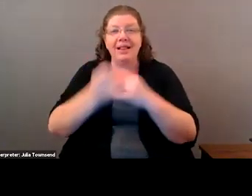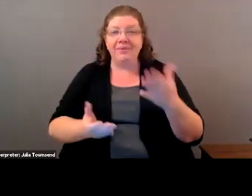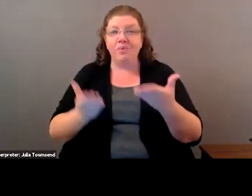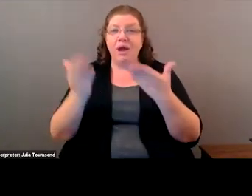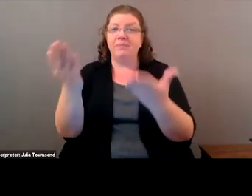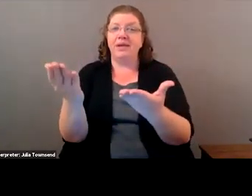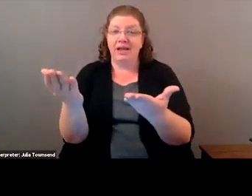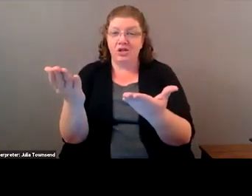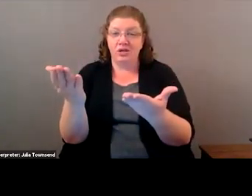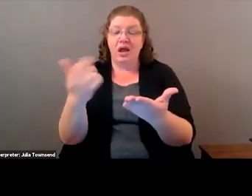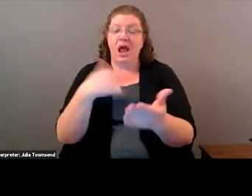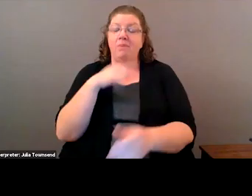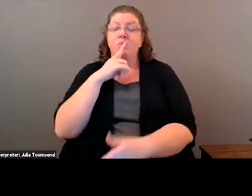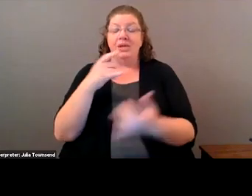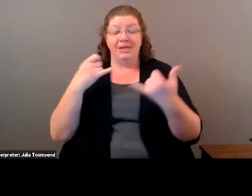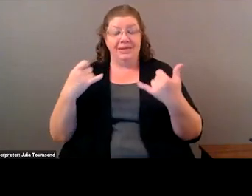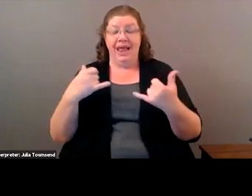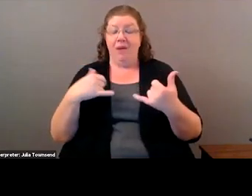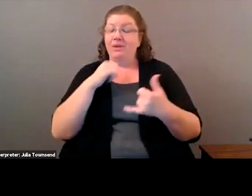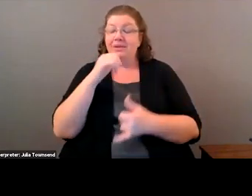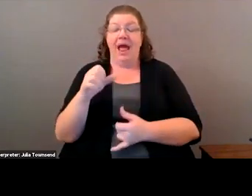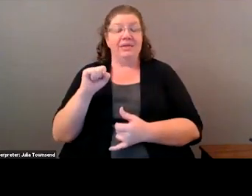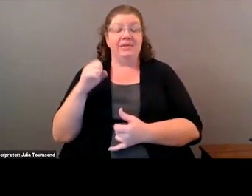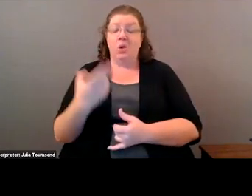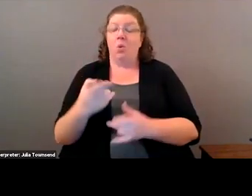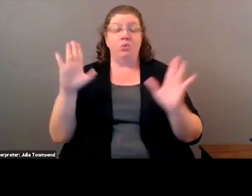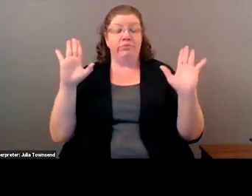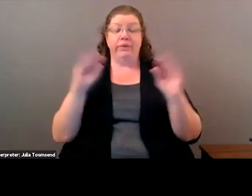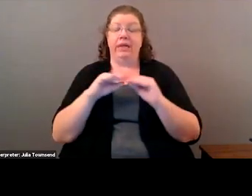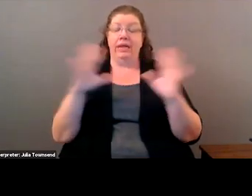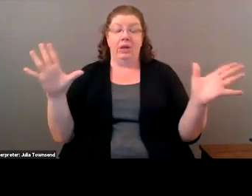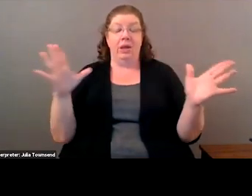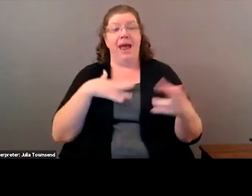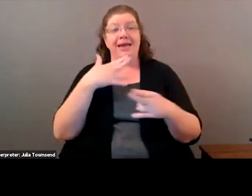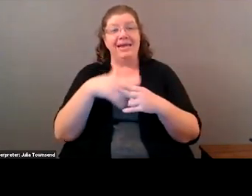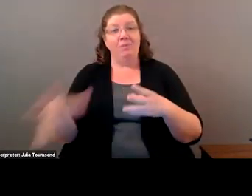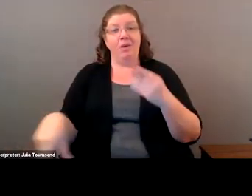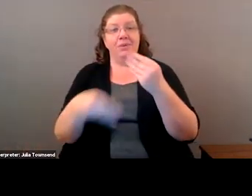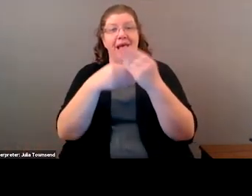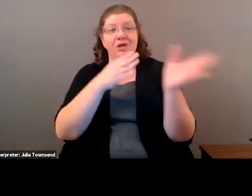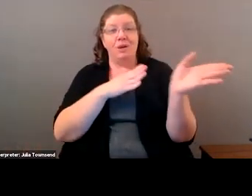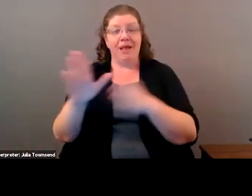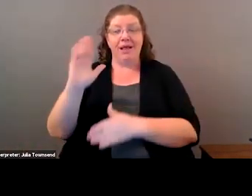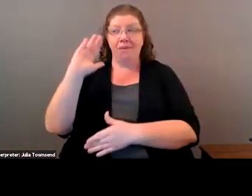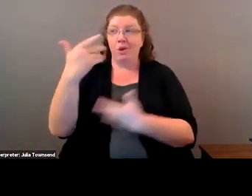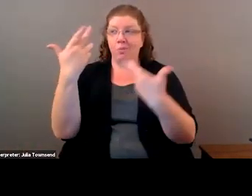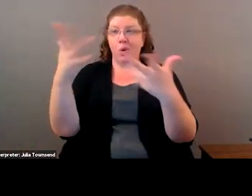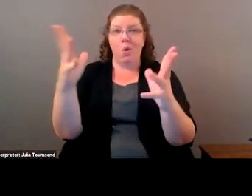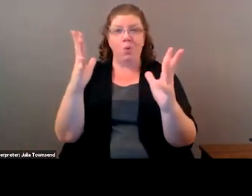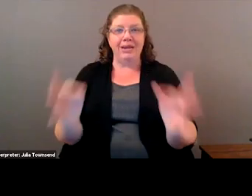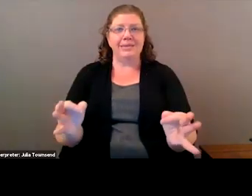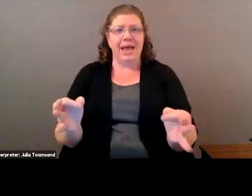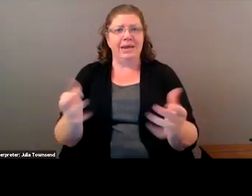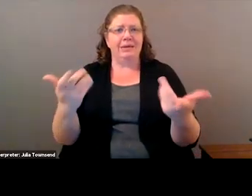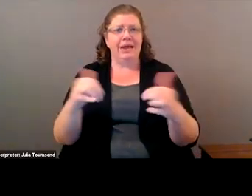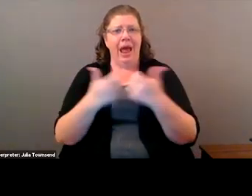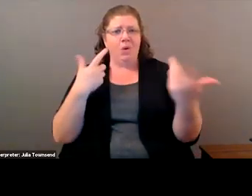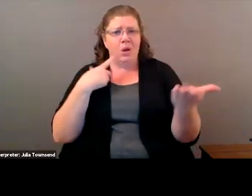suficiente información y queda evidentemente que yo no soy parte de esa reunión pero mi opinión según se va a